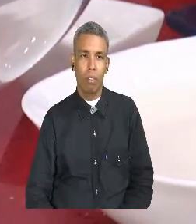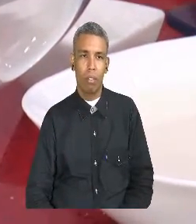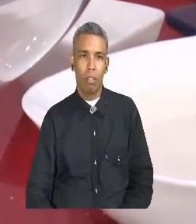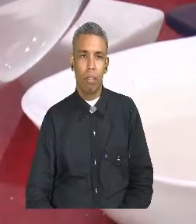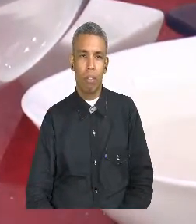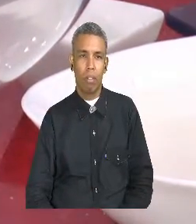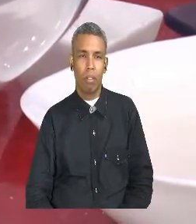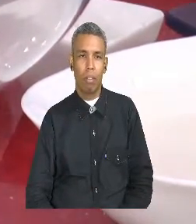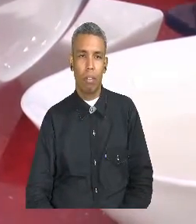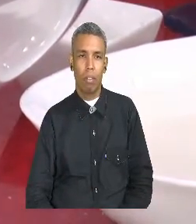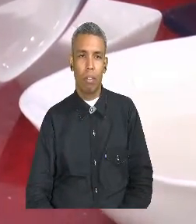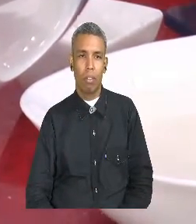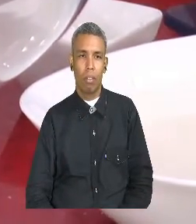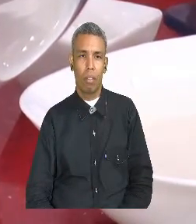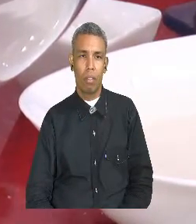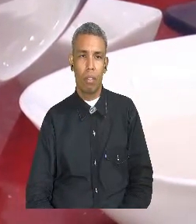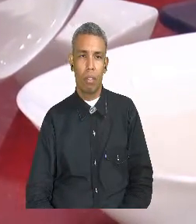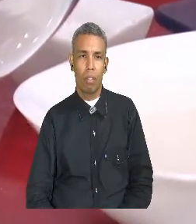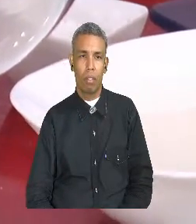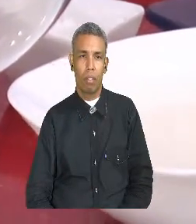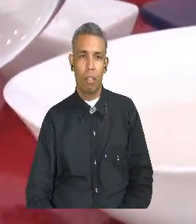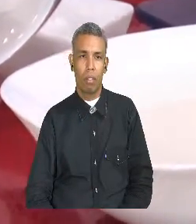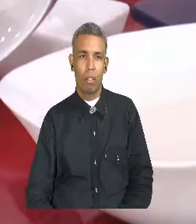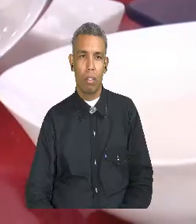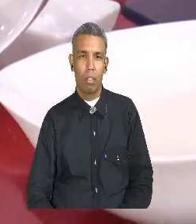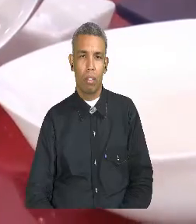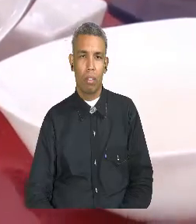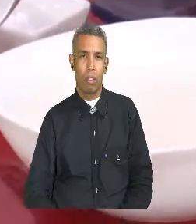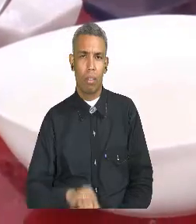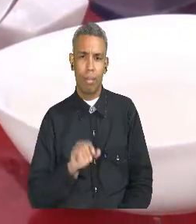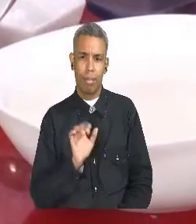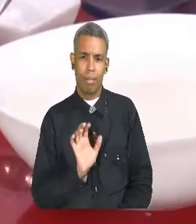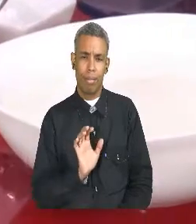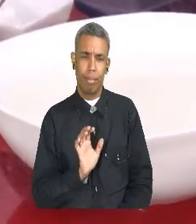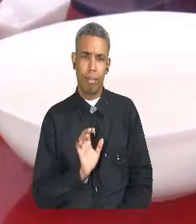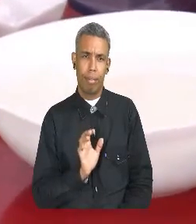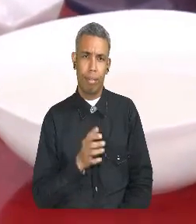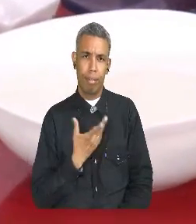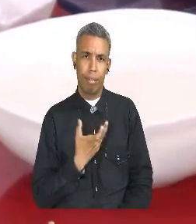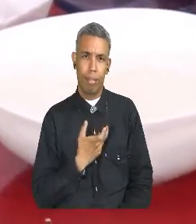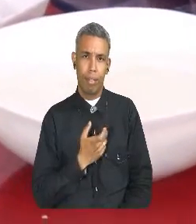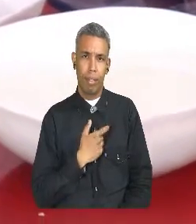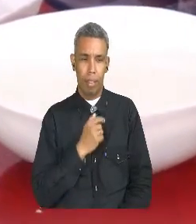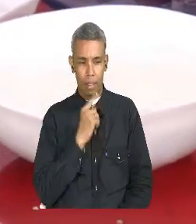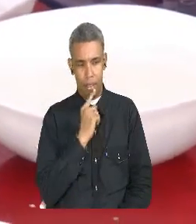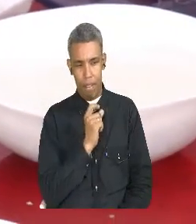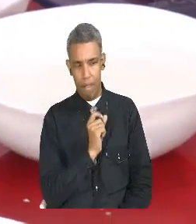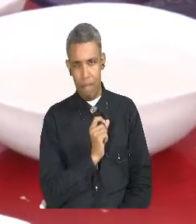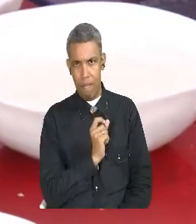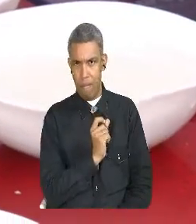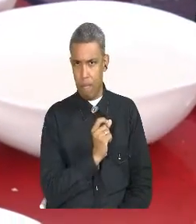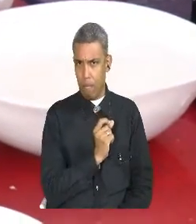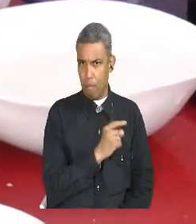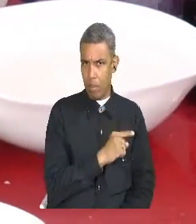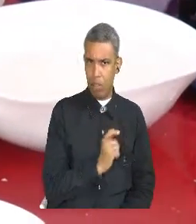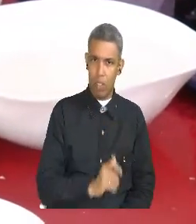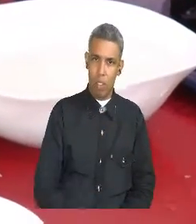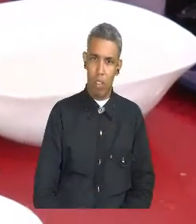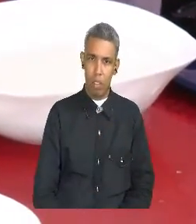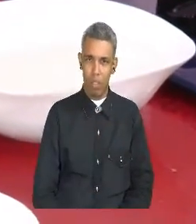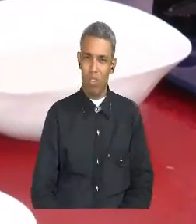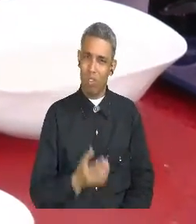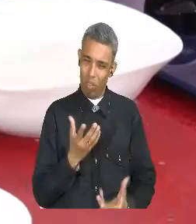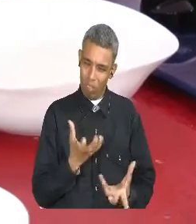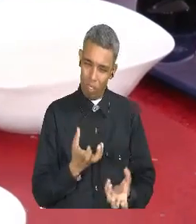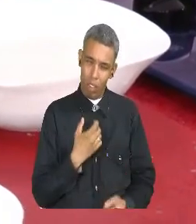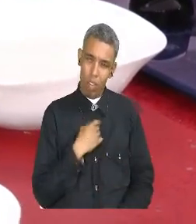preguntando, Wilson, permíteme, la pregunta del millón, caramba. Pues no todas las mujeres nos atrevemos a este reto, pero yo quisiera